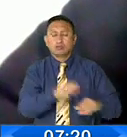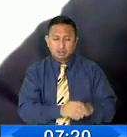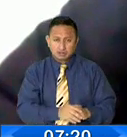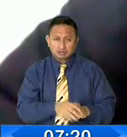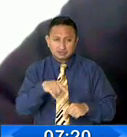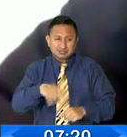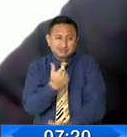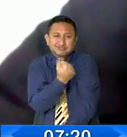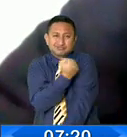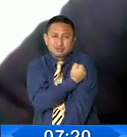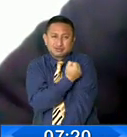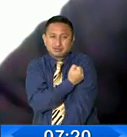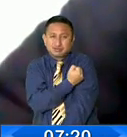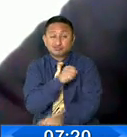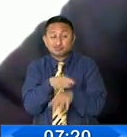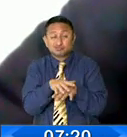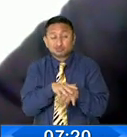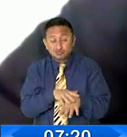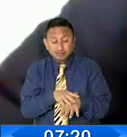a cuentagotas que